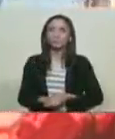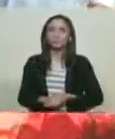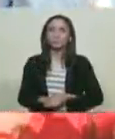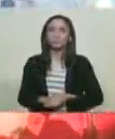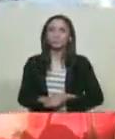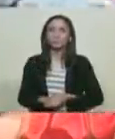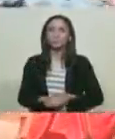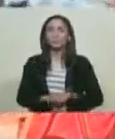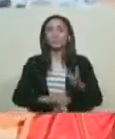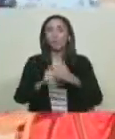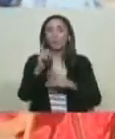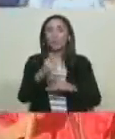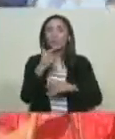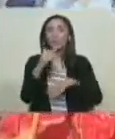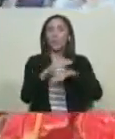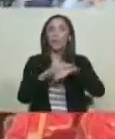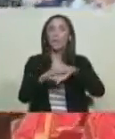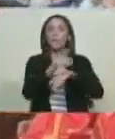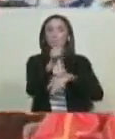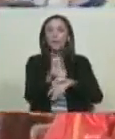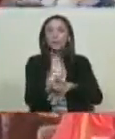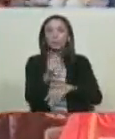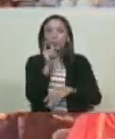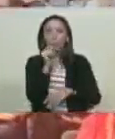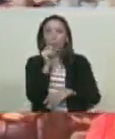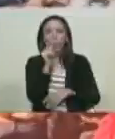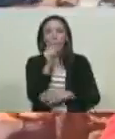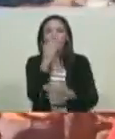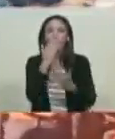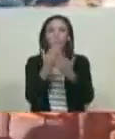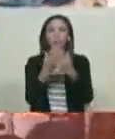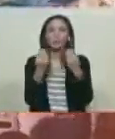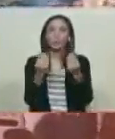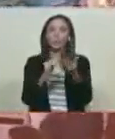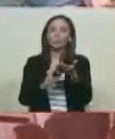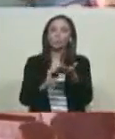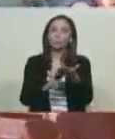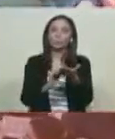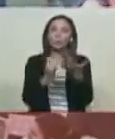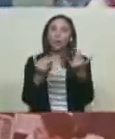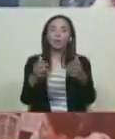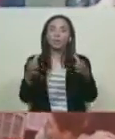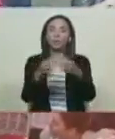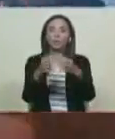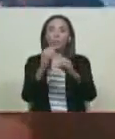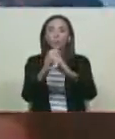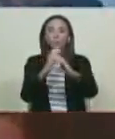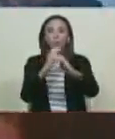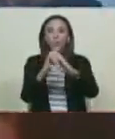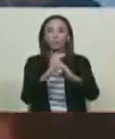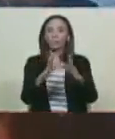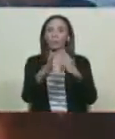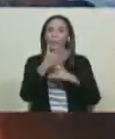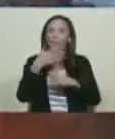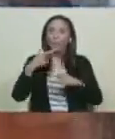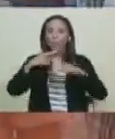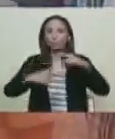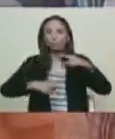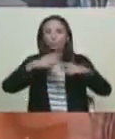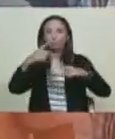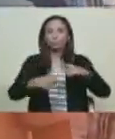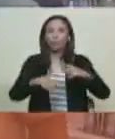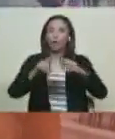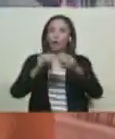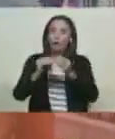También ha pedido al ministro Carlos Osorio colocarse al frente del motor transporte para la recuperación del sector automotriz